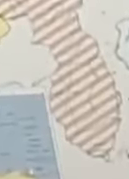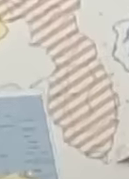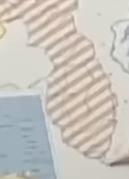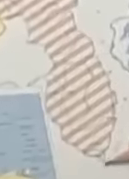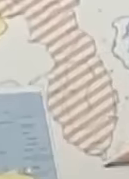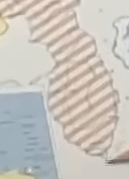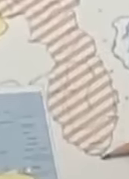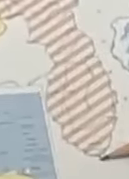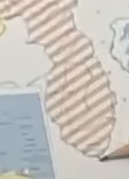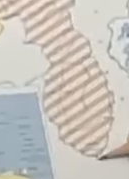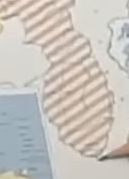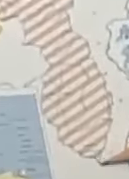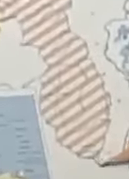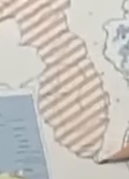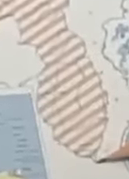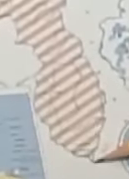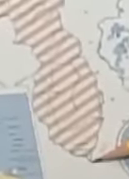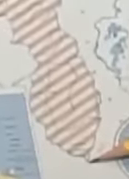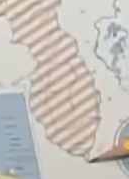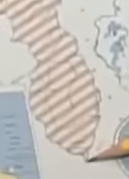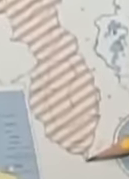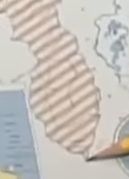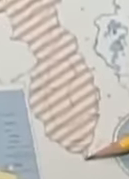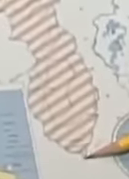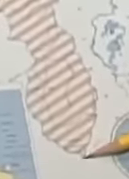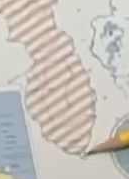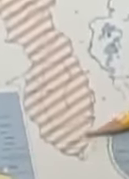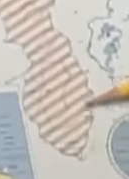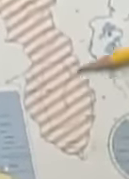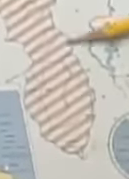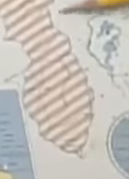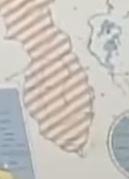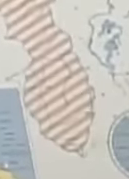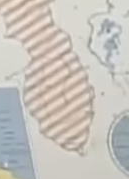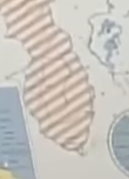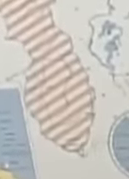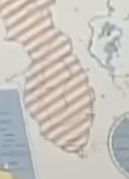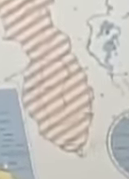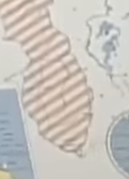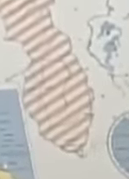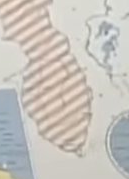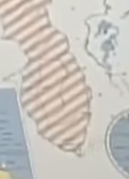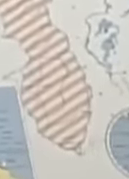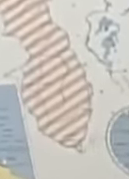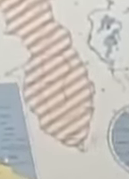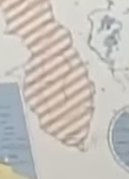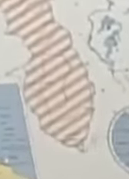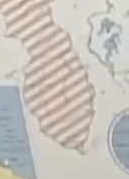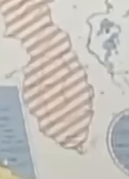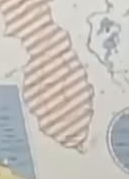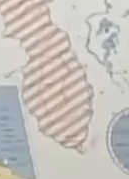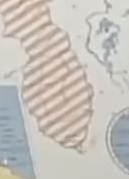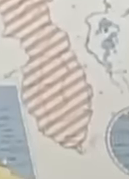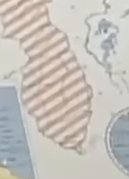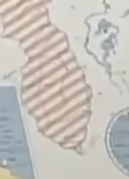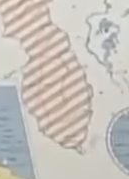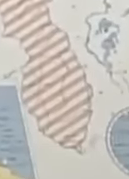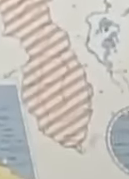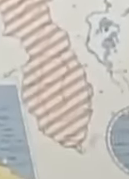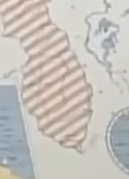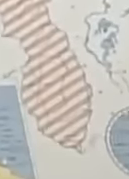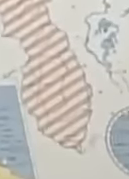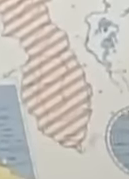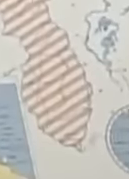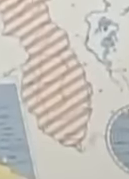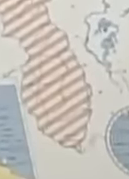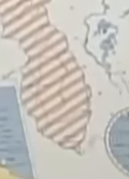Esequibo, desde el naciente del Esequibo, general izquierdo, hasta su llegada al mar.